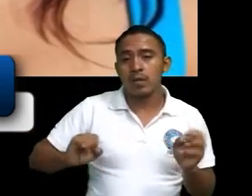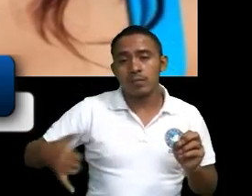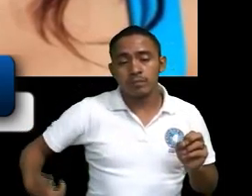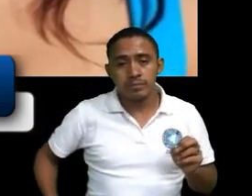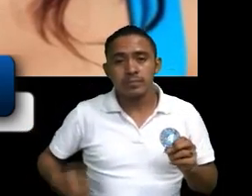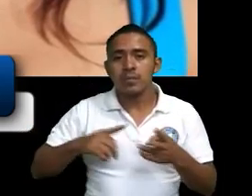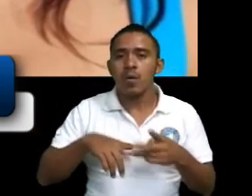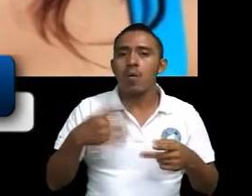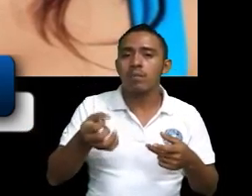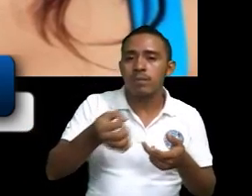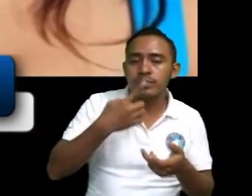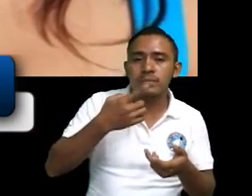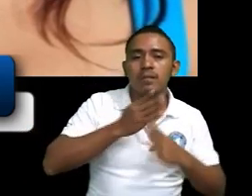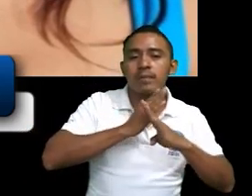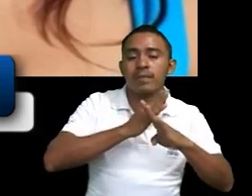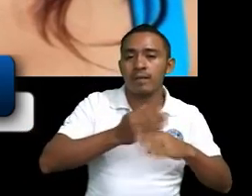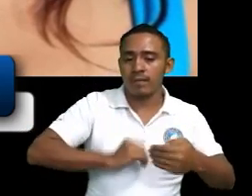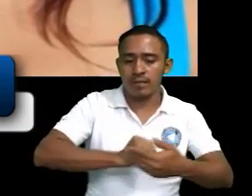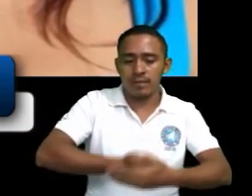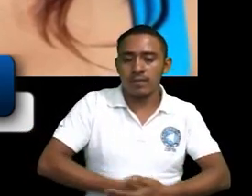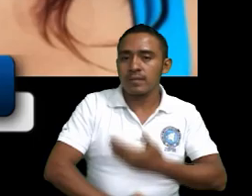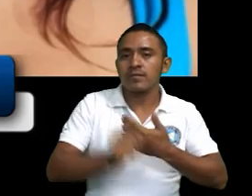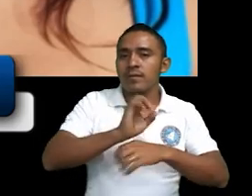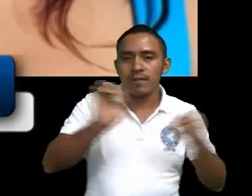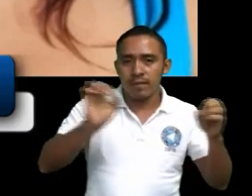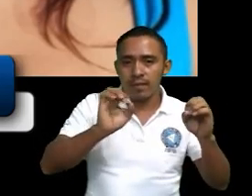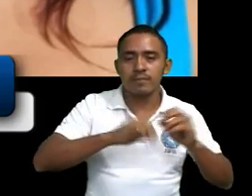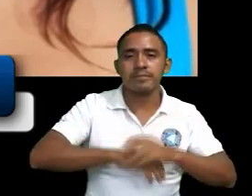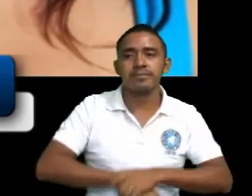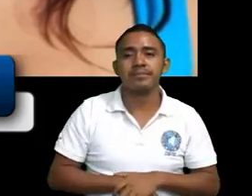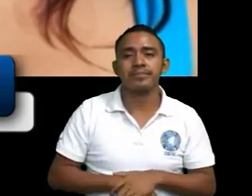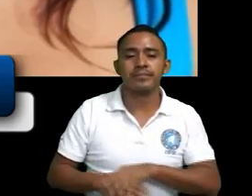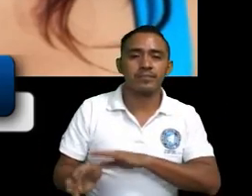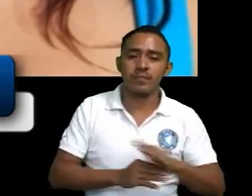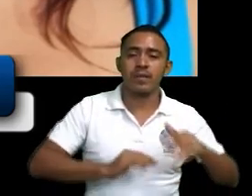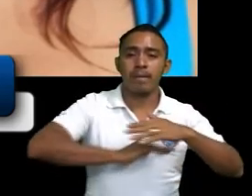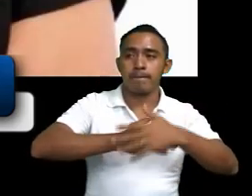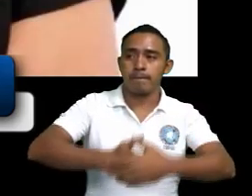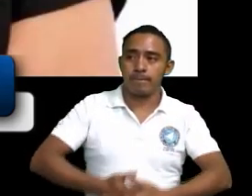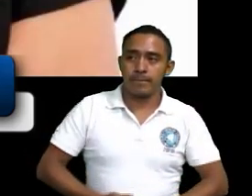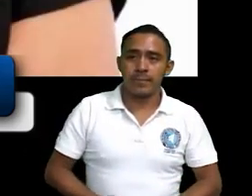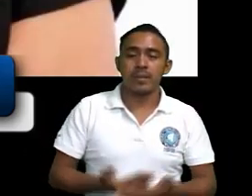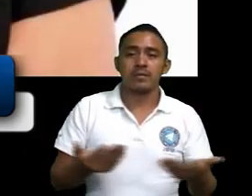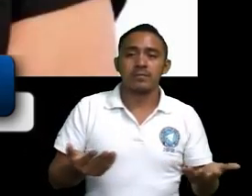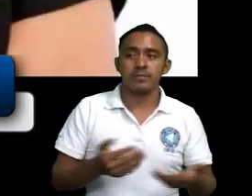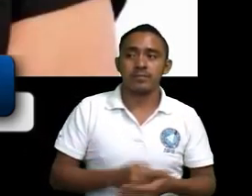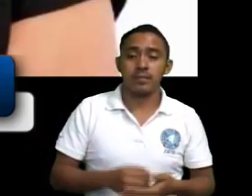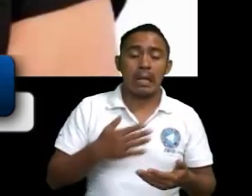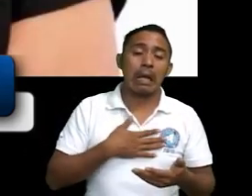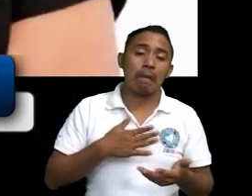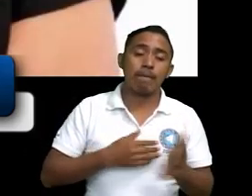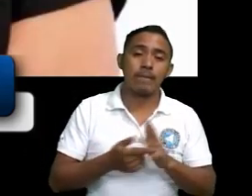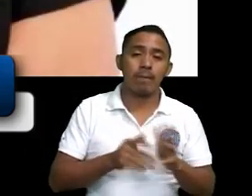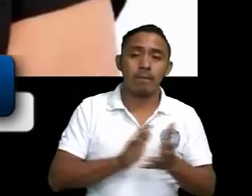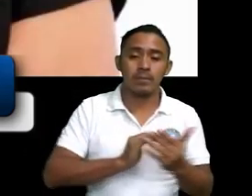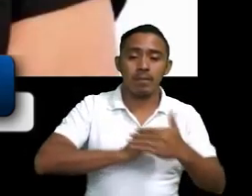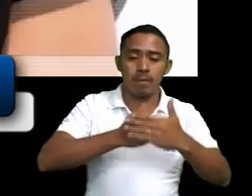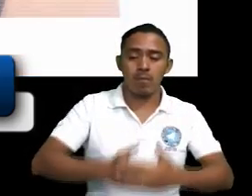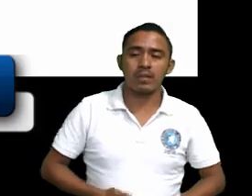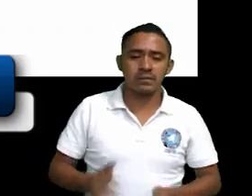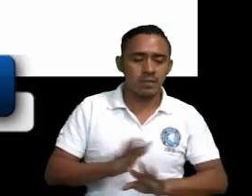sobre todo, ¿verdad? Pero ese es un factor de riesgo para que aparezca. Me decís, el embarazo. Bueno, mi mujer está embarazada y ya salió del